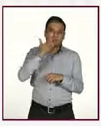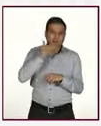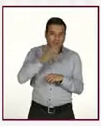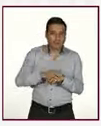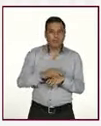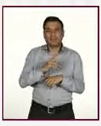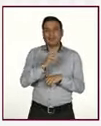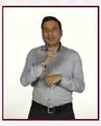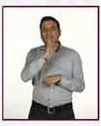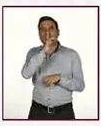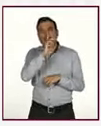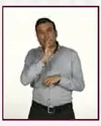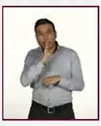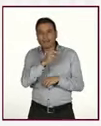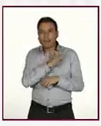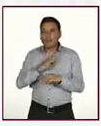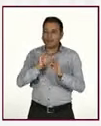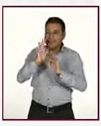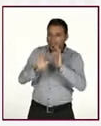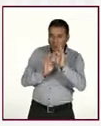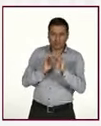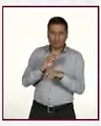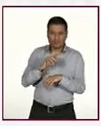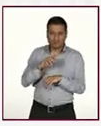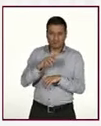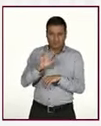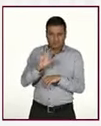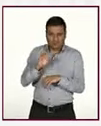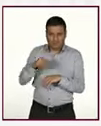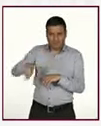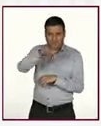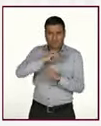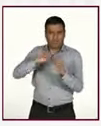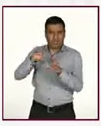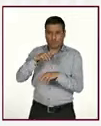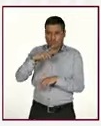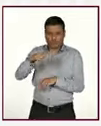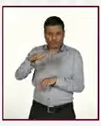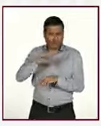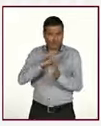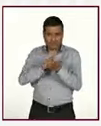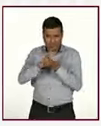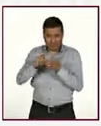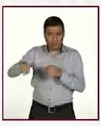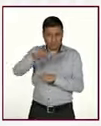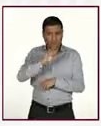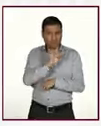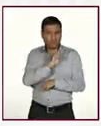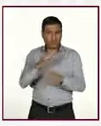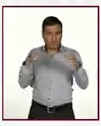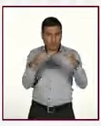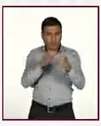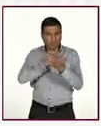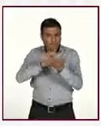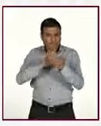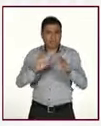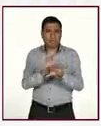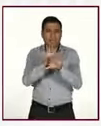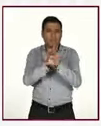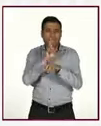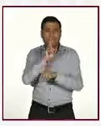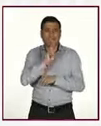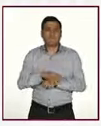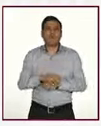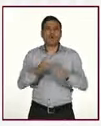pone a las juventudes como sujetos de derecho y como agentes de cambio en sus comunidades. No hay mejor agente de cambio en